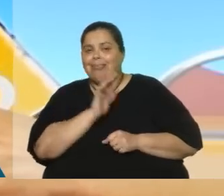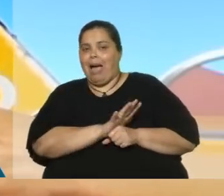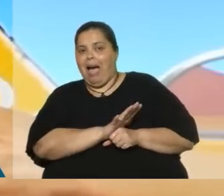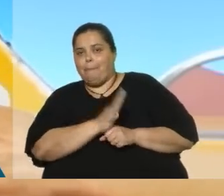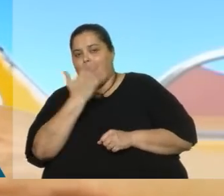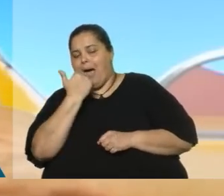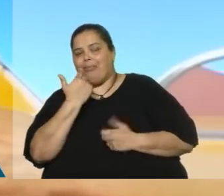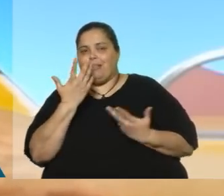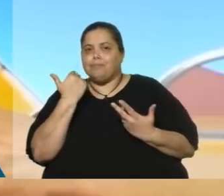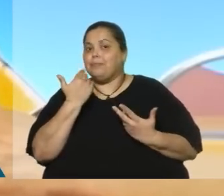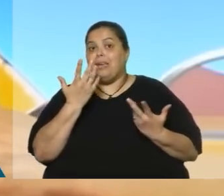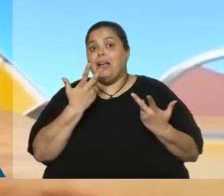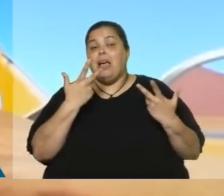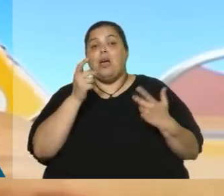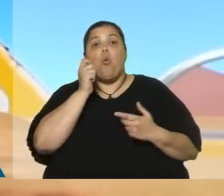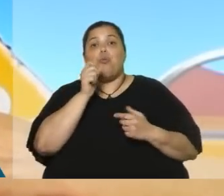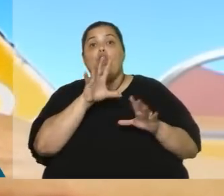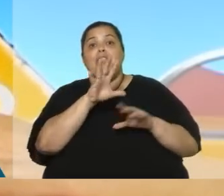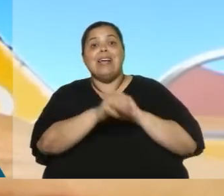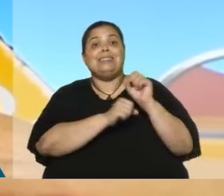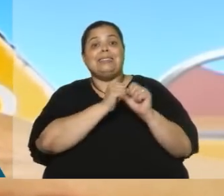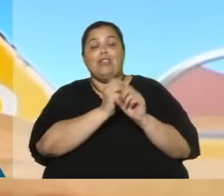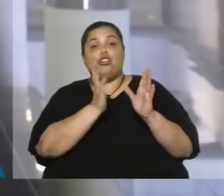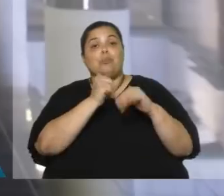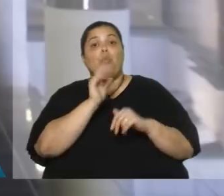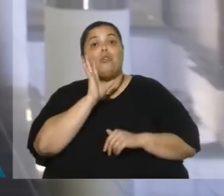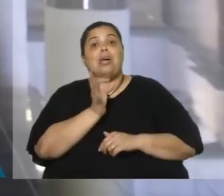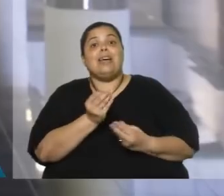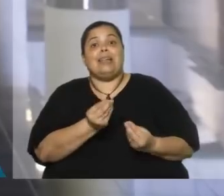10 años y no se pudo averiguar quién lo cometió.